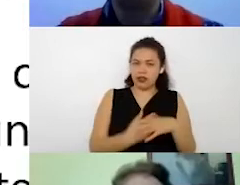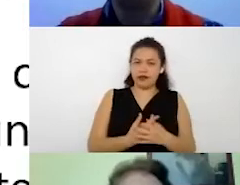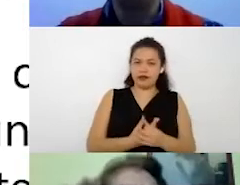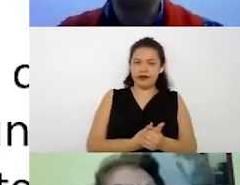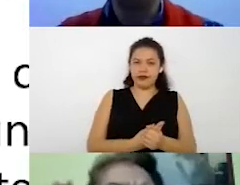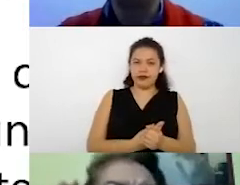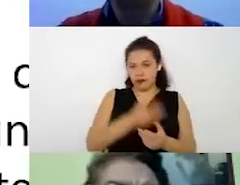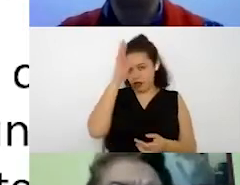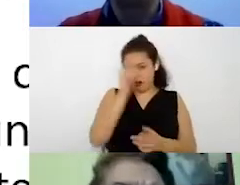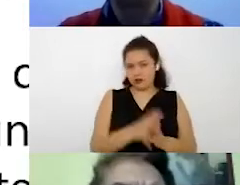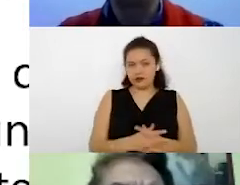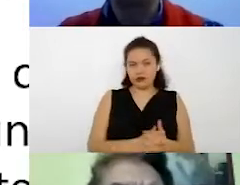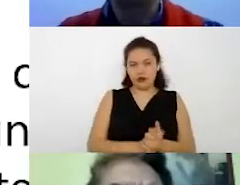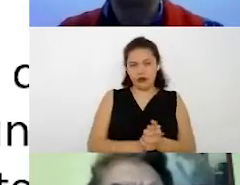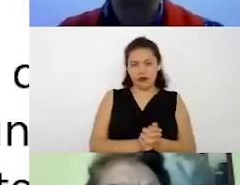¿De acuerdo?